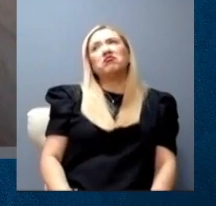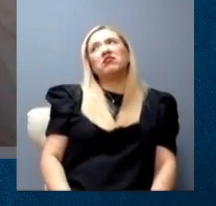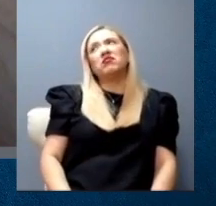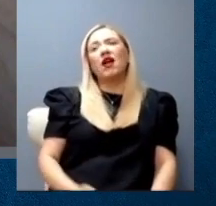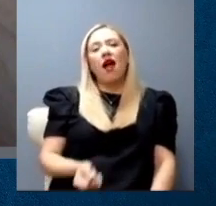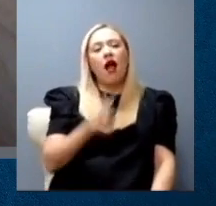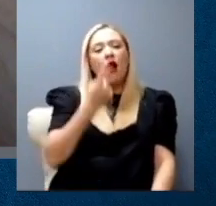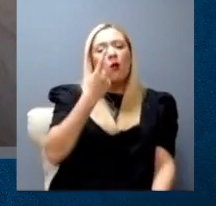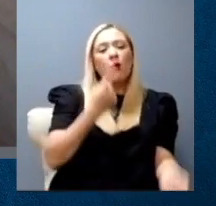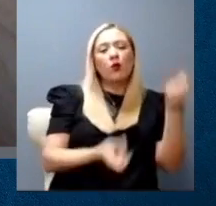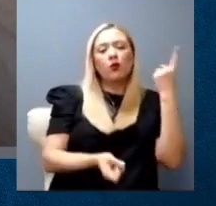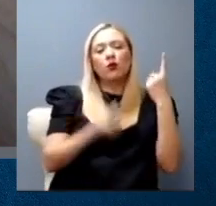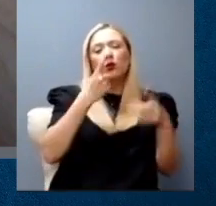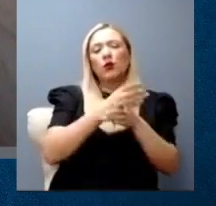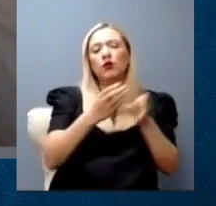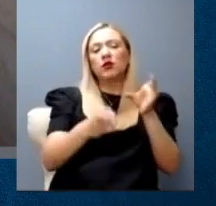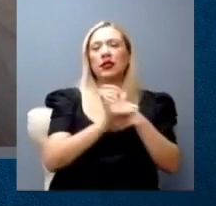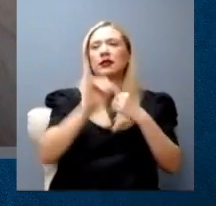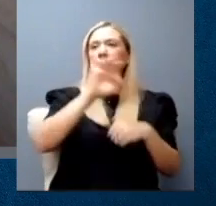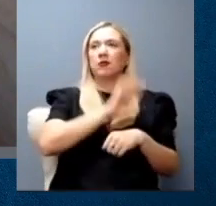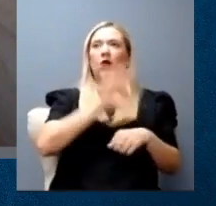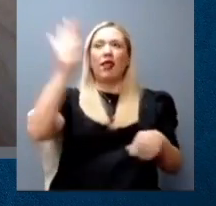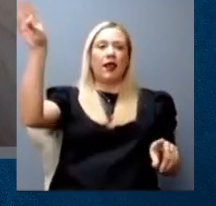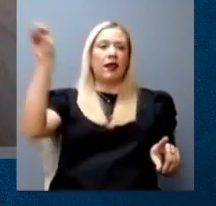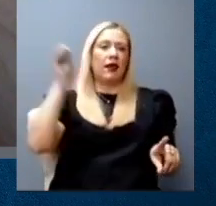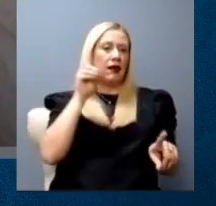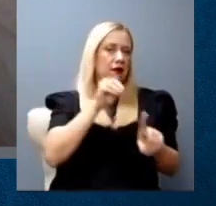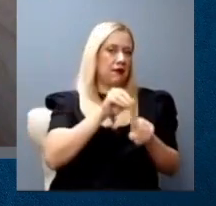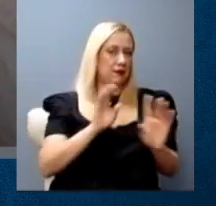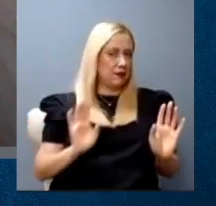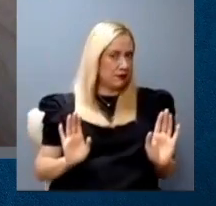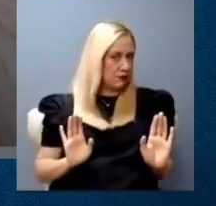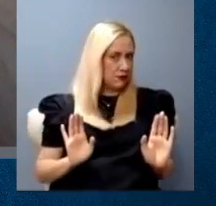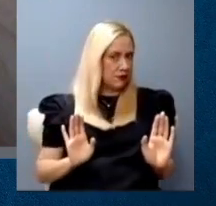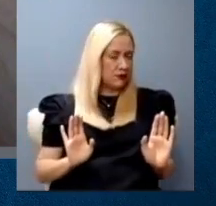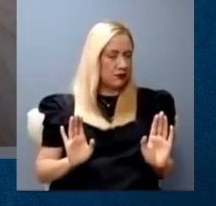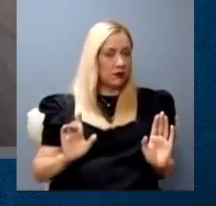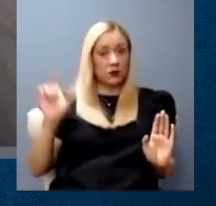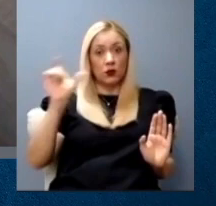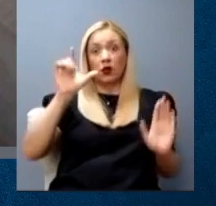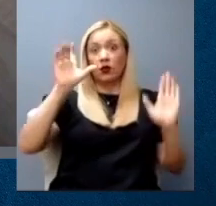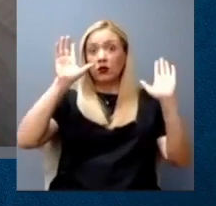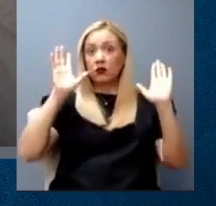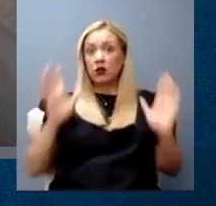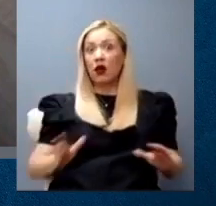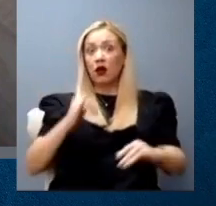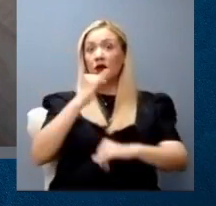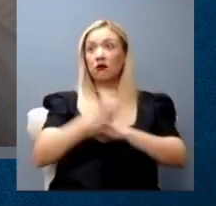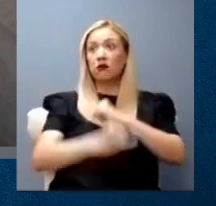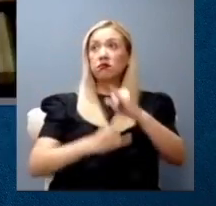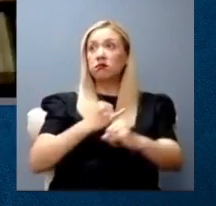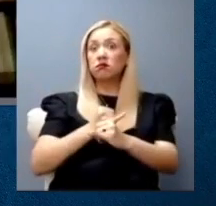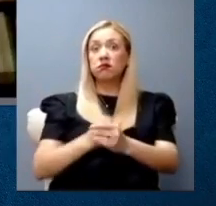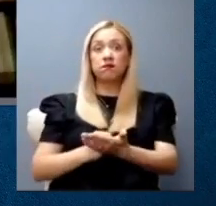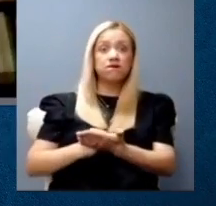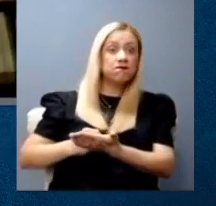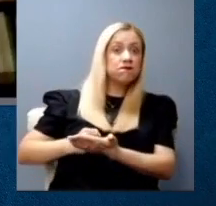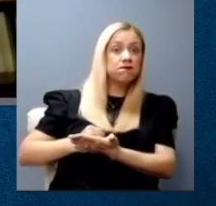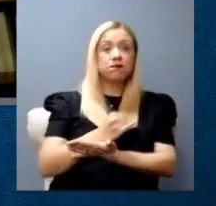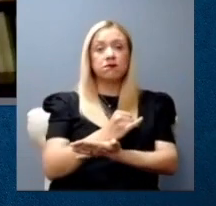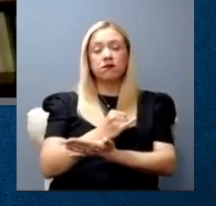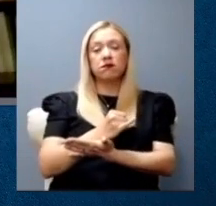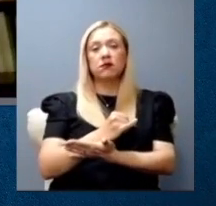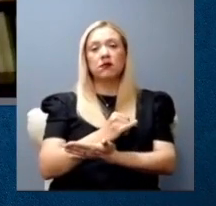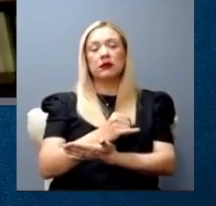ciertos sectores, ¿no? Y con lo que hemos visto con el proceso de internacionalización de los derechos humanos, hemos visto